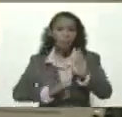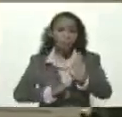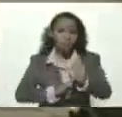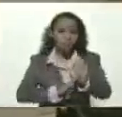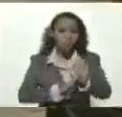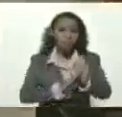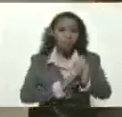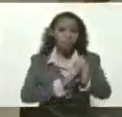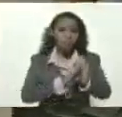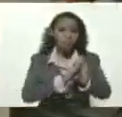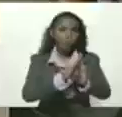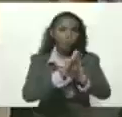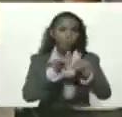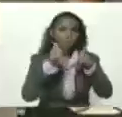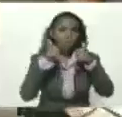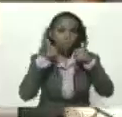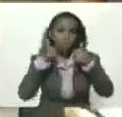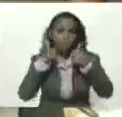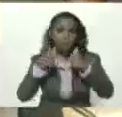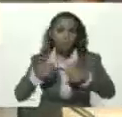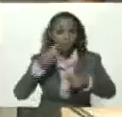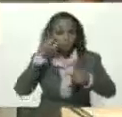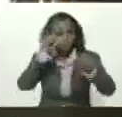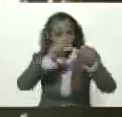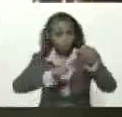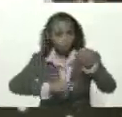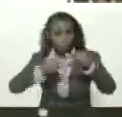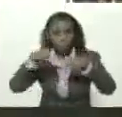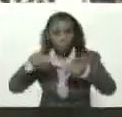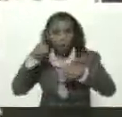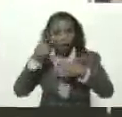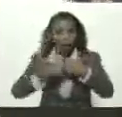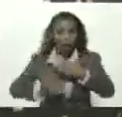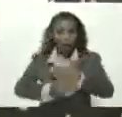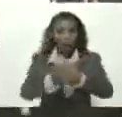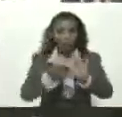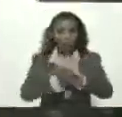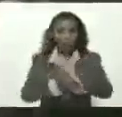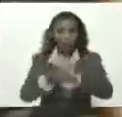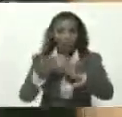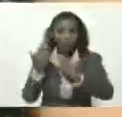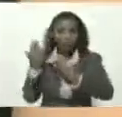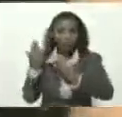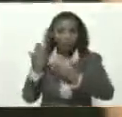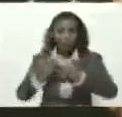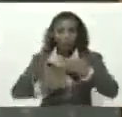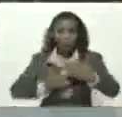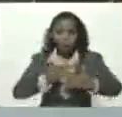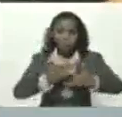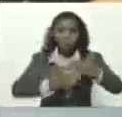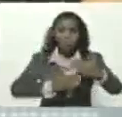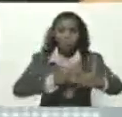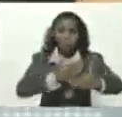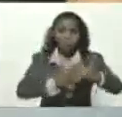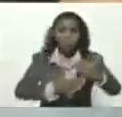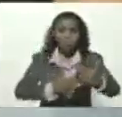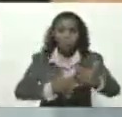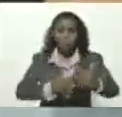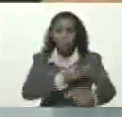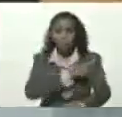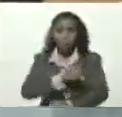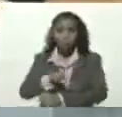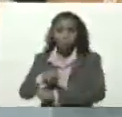va buen viento esta nave de esta auditoría el día de hoy, va avanzando con, cumpliendo